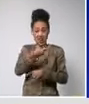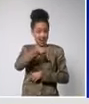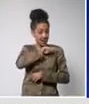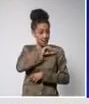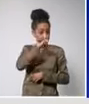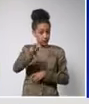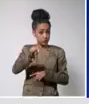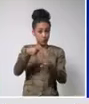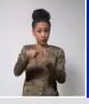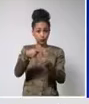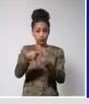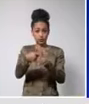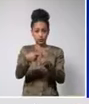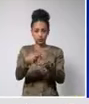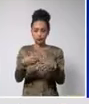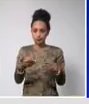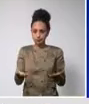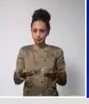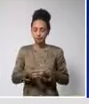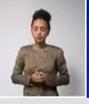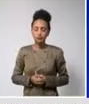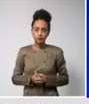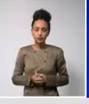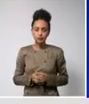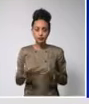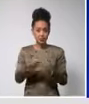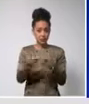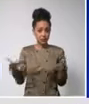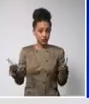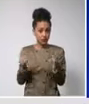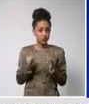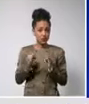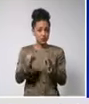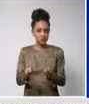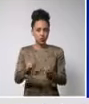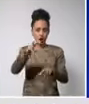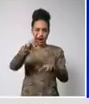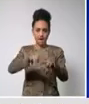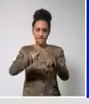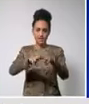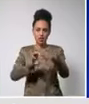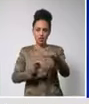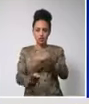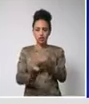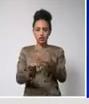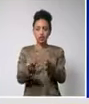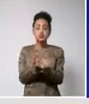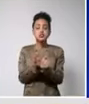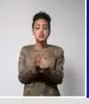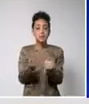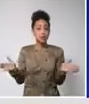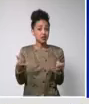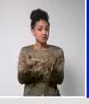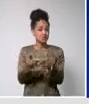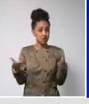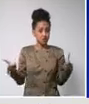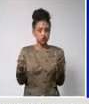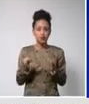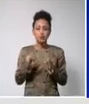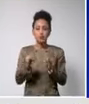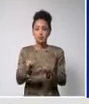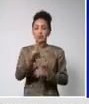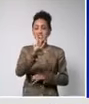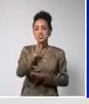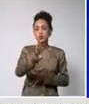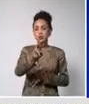diagnosticados, los mayores cifras de Habana del Este y de San Miguel del Padrón, que se diagnostican